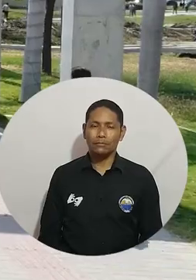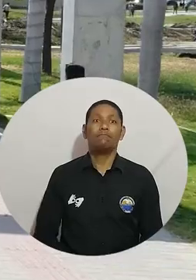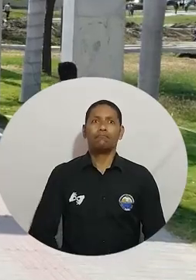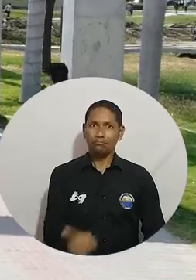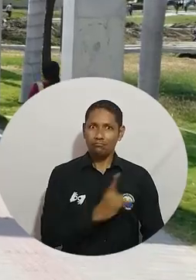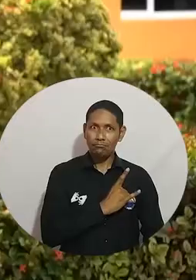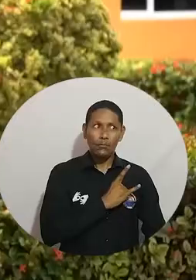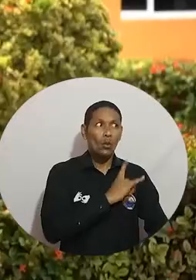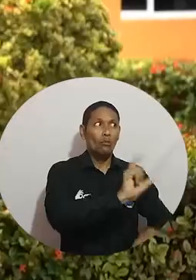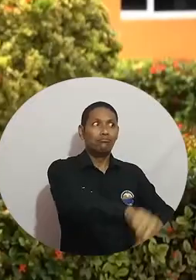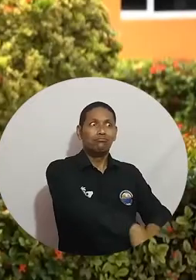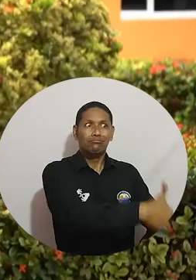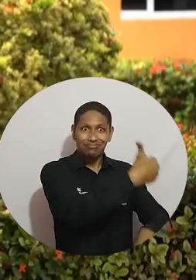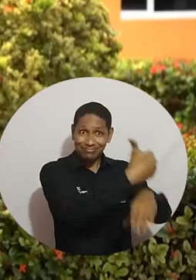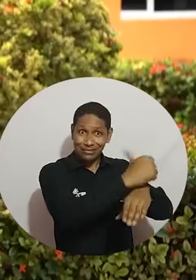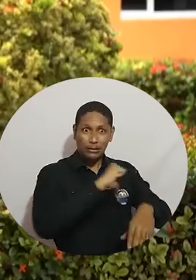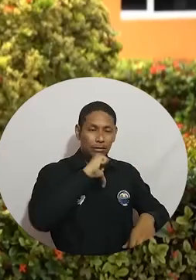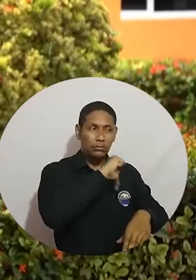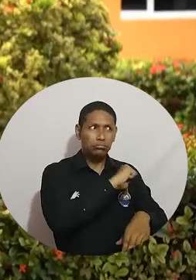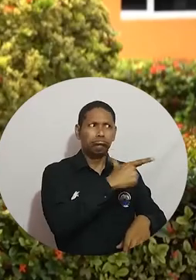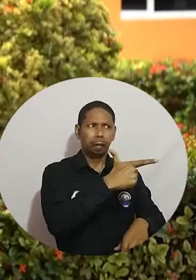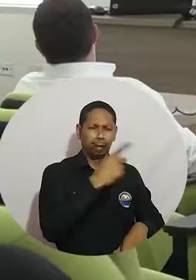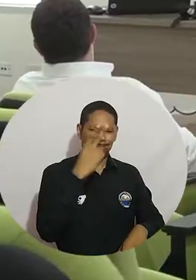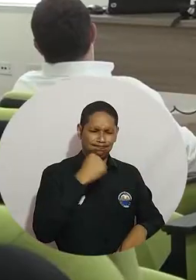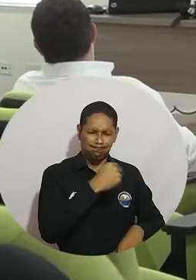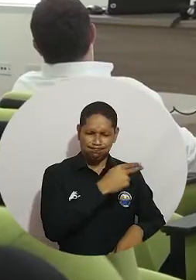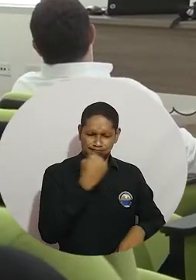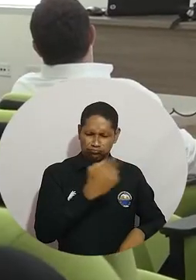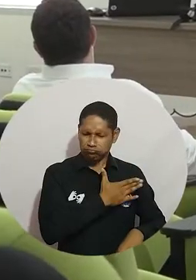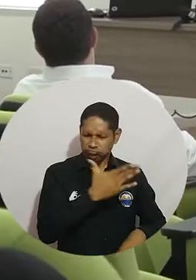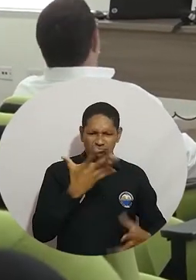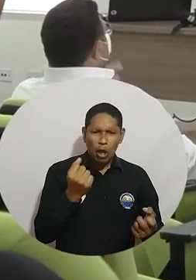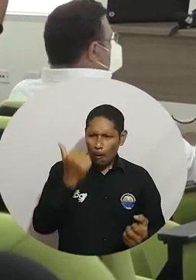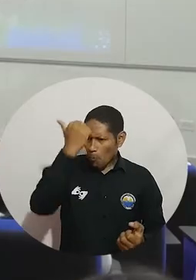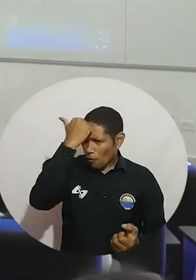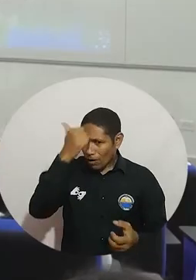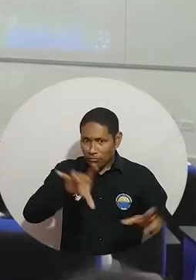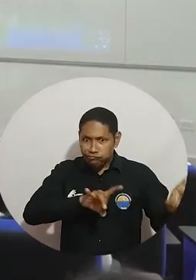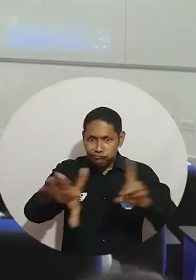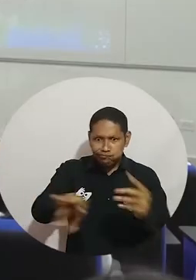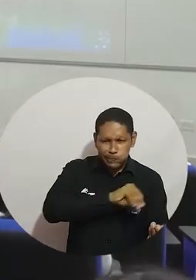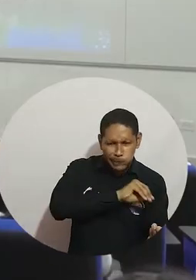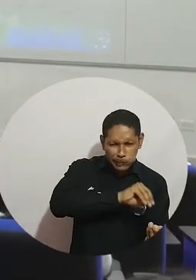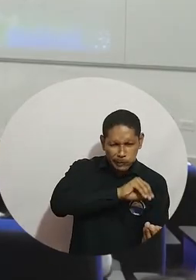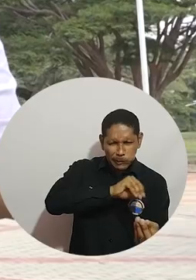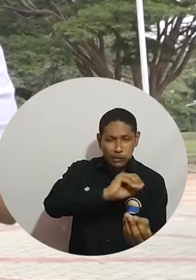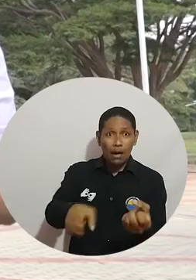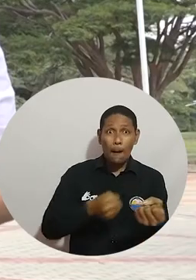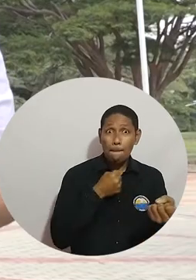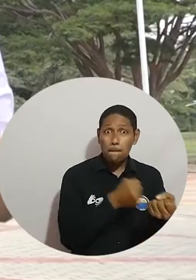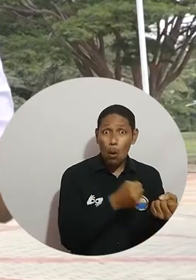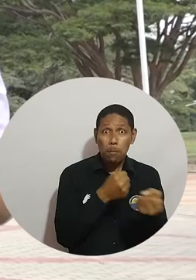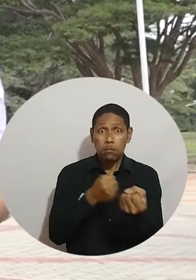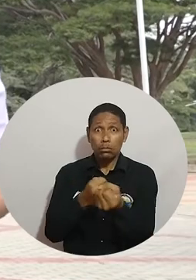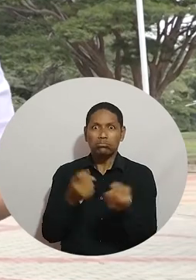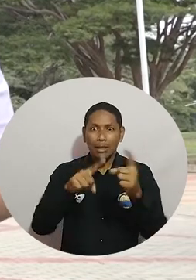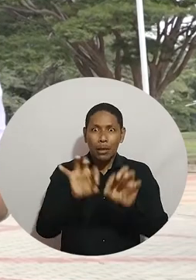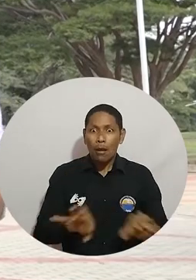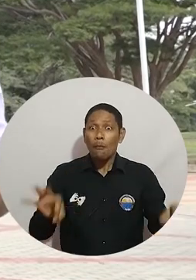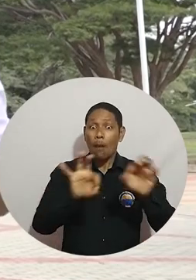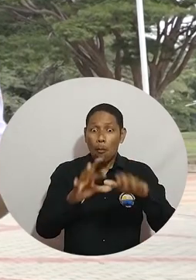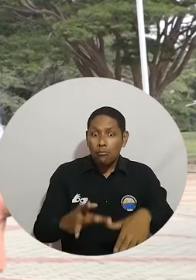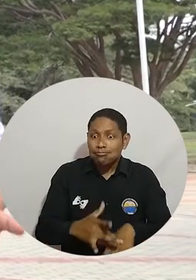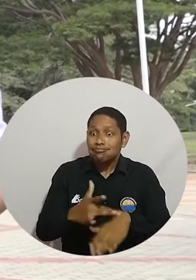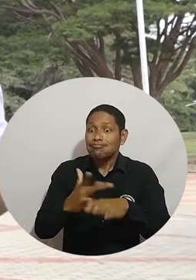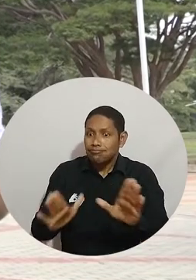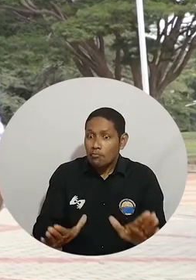La universidad, en cabeza del rector Pablo Vera Salazar, está comprometida con el desarrollo de los profesores, no solamente apoyando, sino